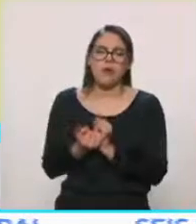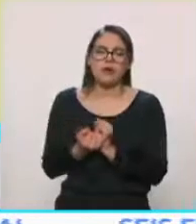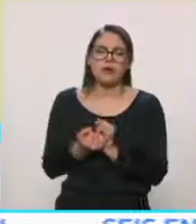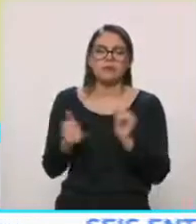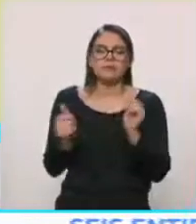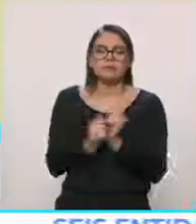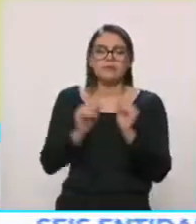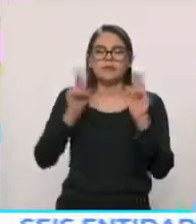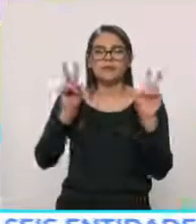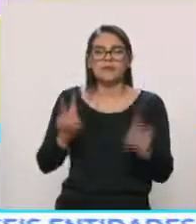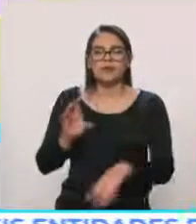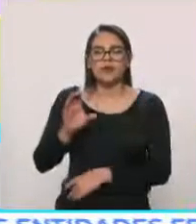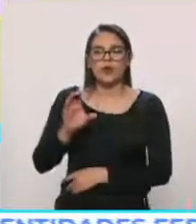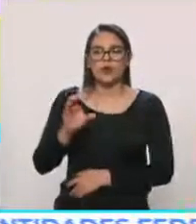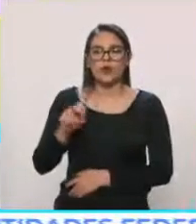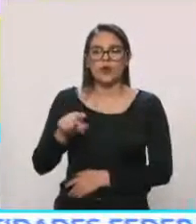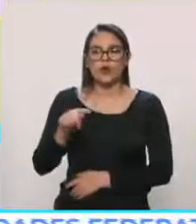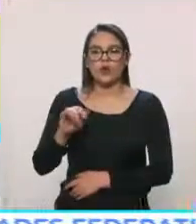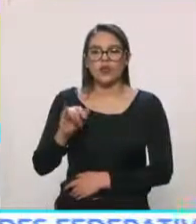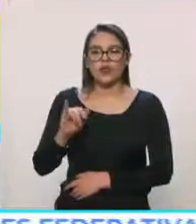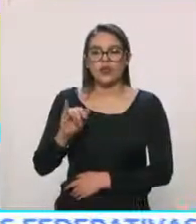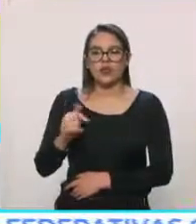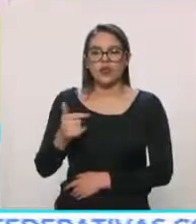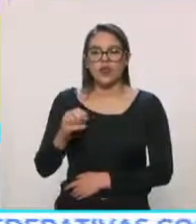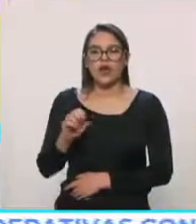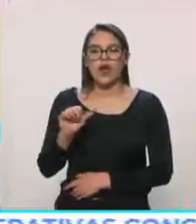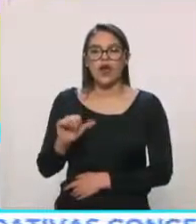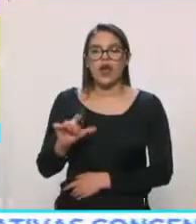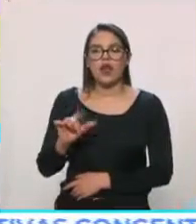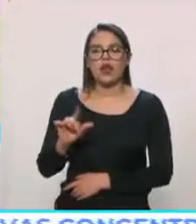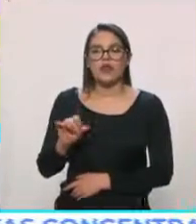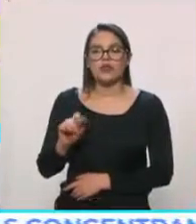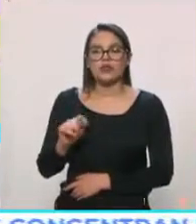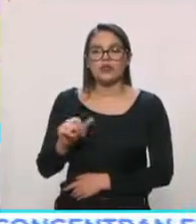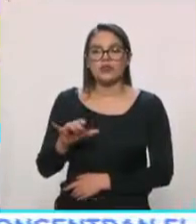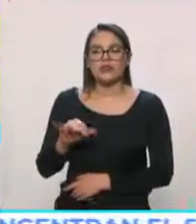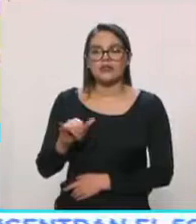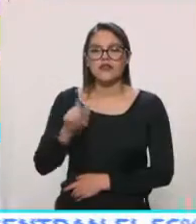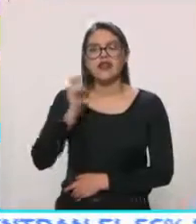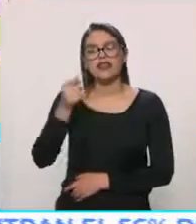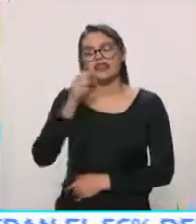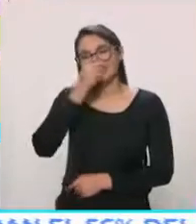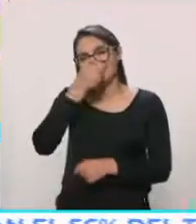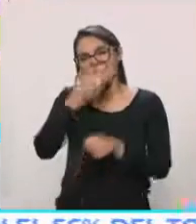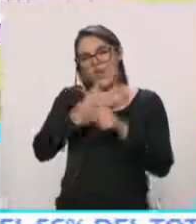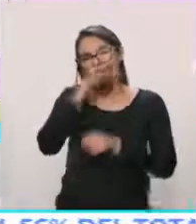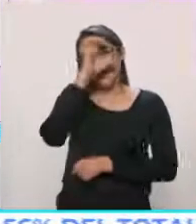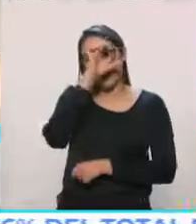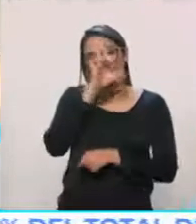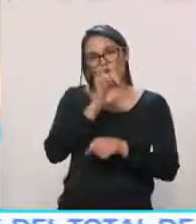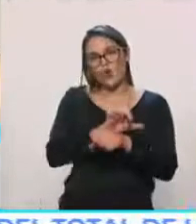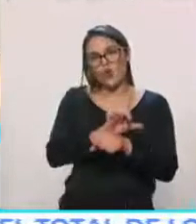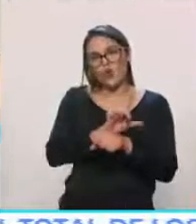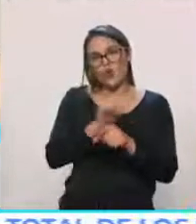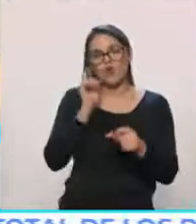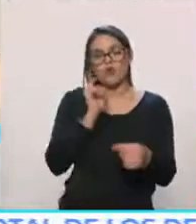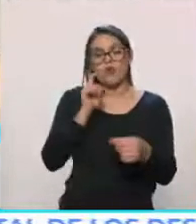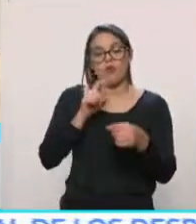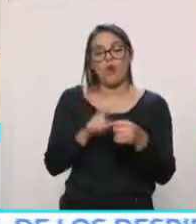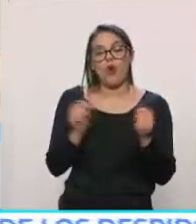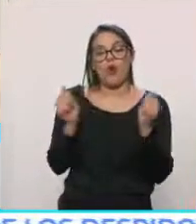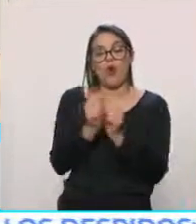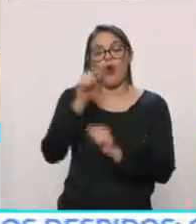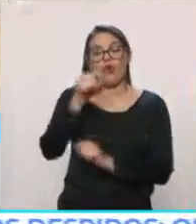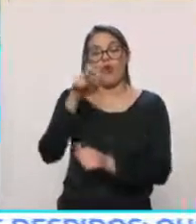la Distancia, que es la plataforma que la Secretaría de Cultura ha habilitado y ha preparado con contenidos de todas las direcciones